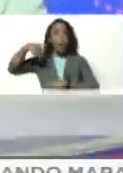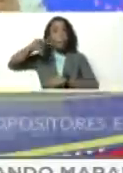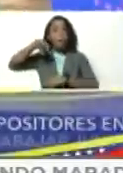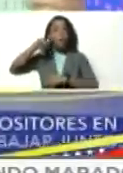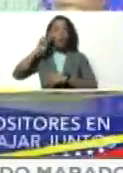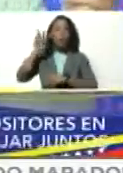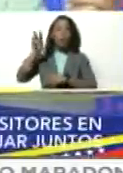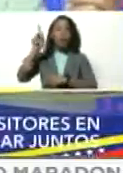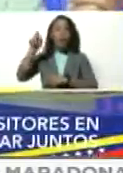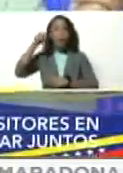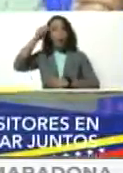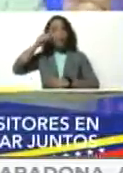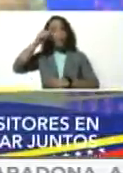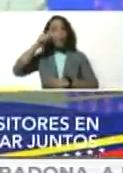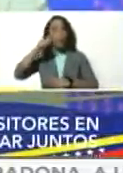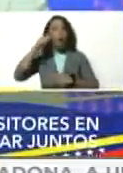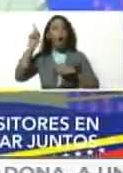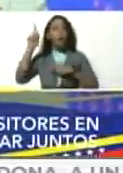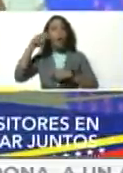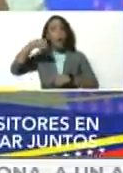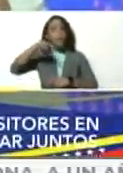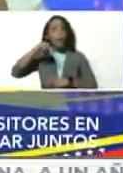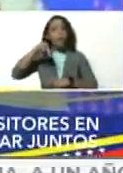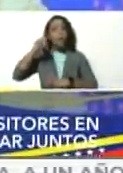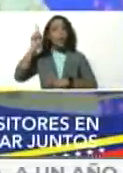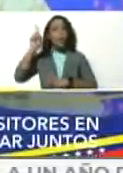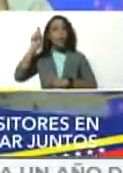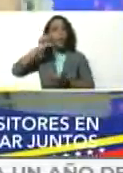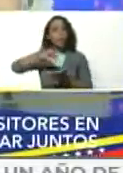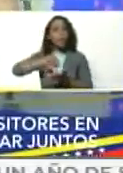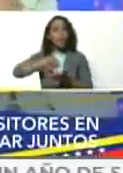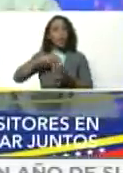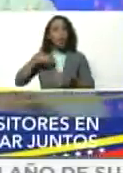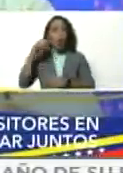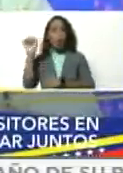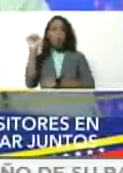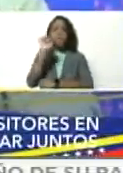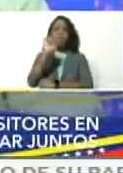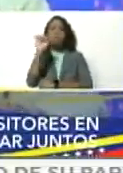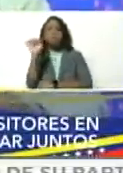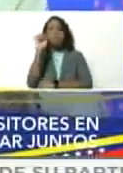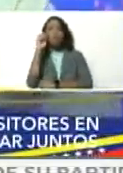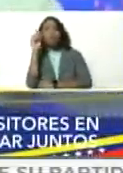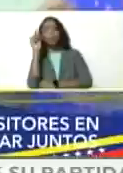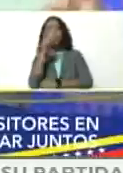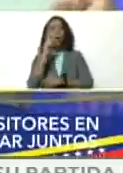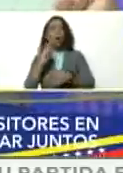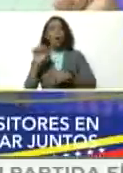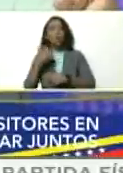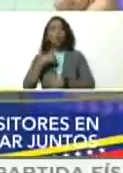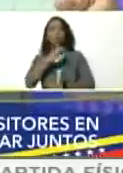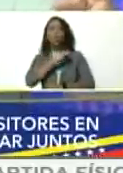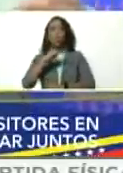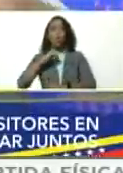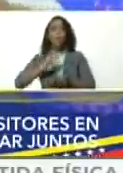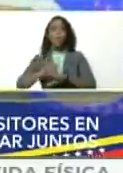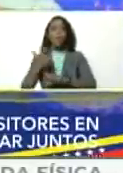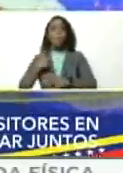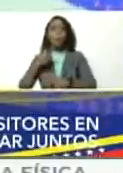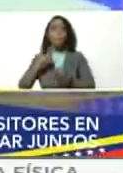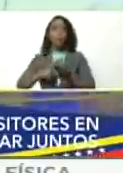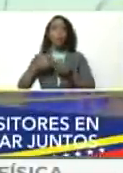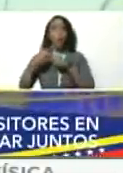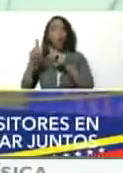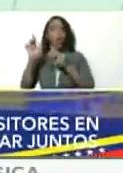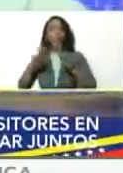Él estaba grabando una cuña en la plaza Oliari. Y yo venía manejando, ese día venía manejando solo porque sí le había ido a